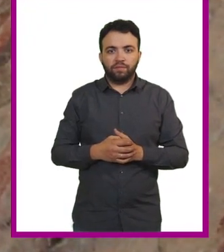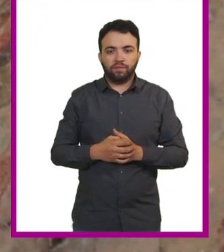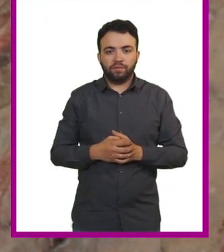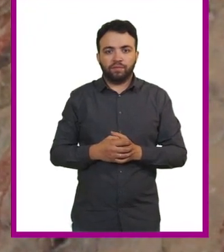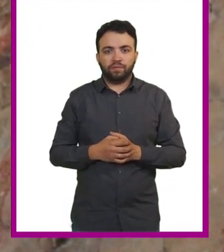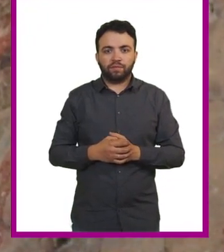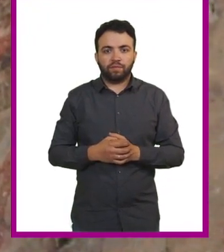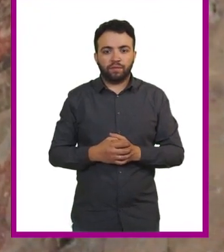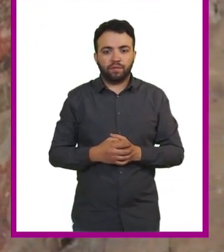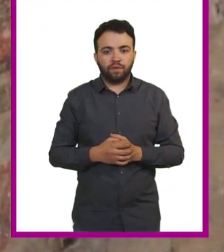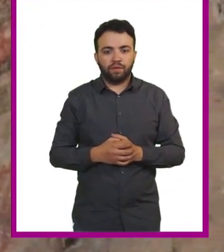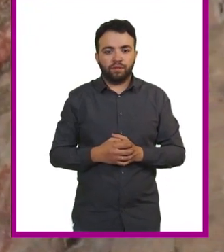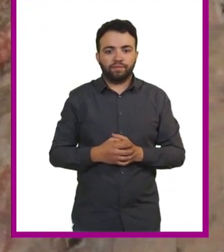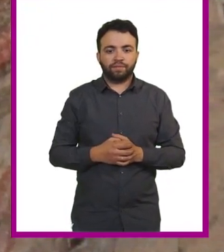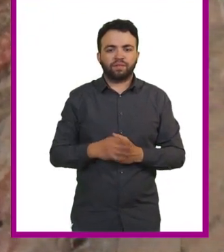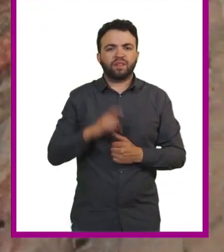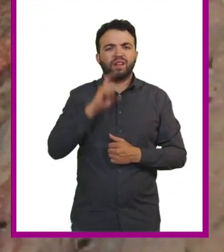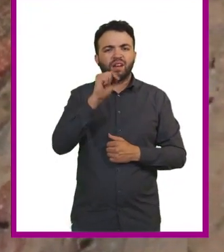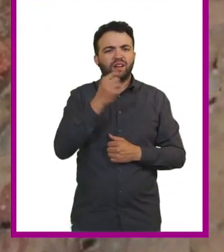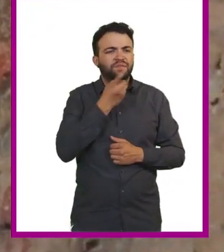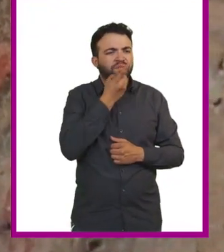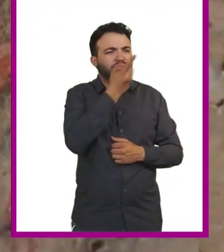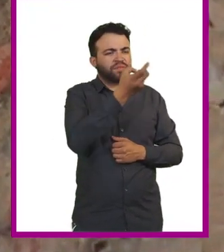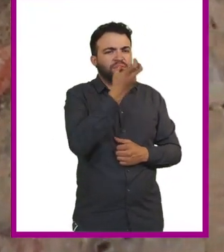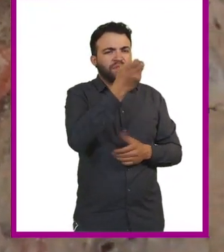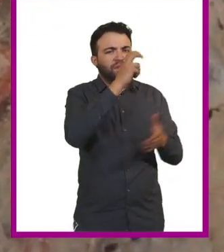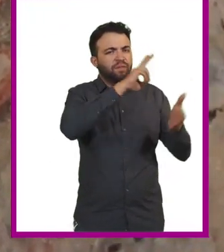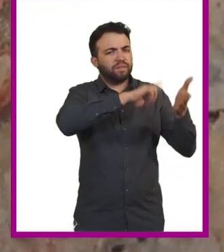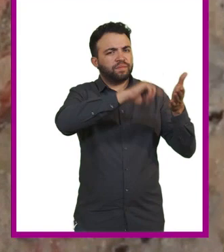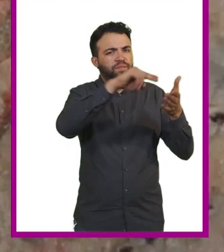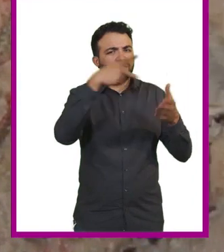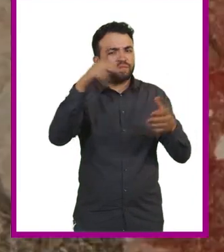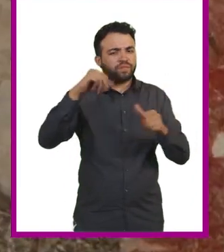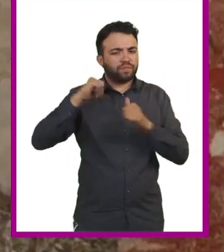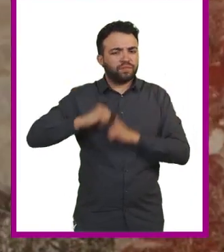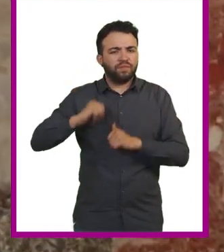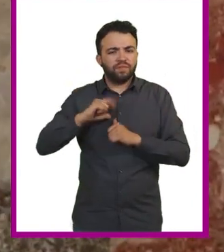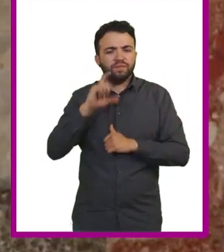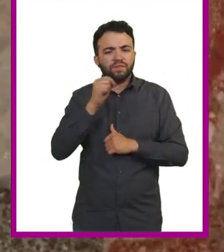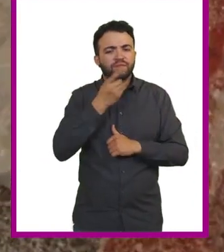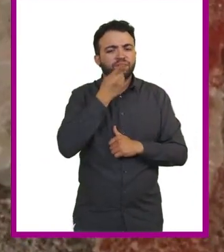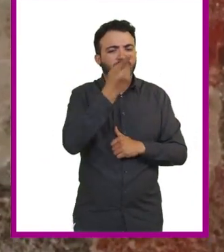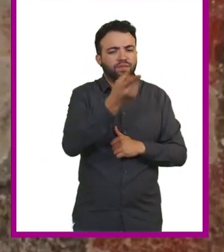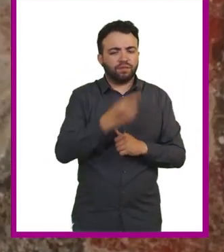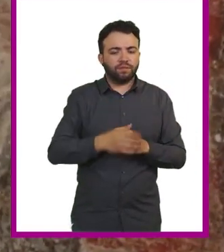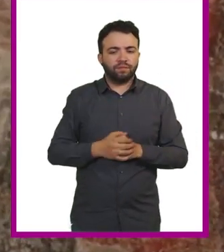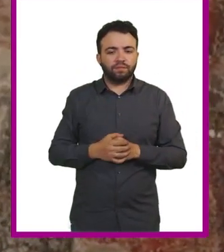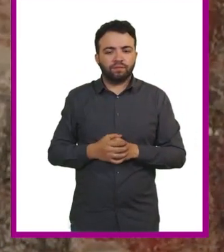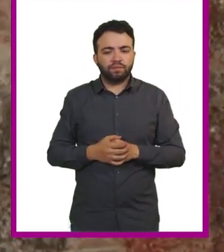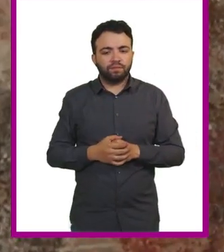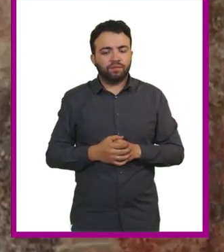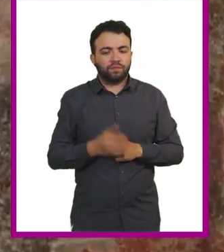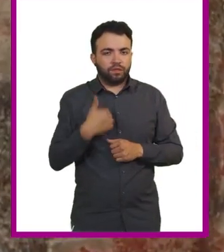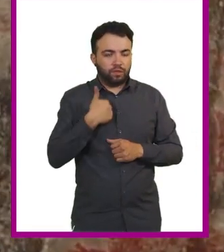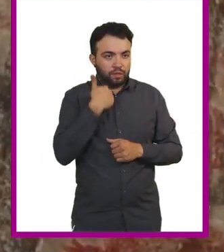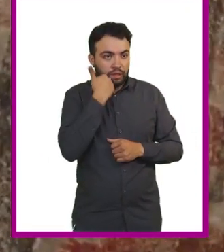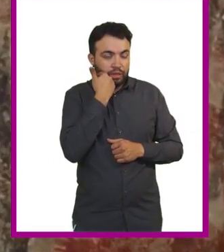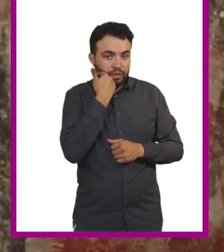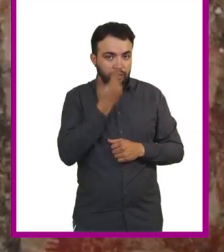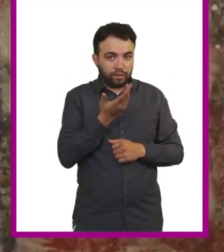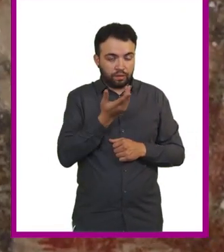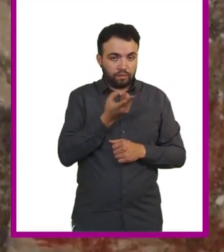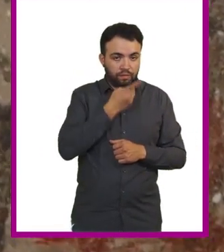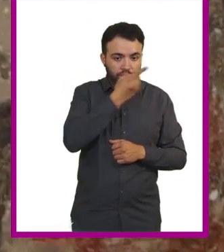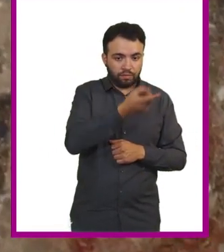¿Qué nos dicen estas pinturas de su época y de sus creadores? Quiero comentarles que